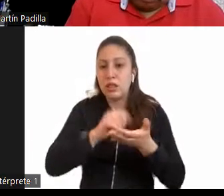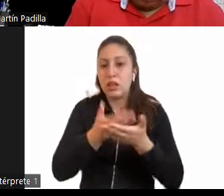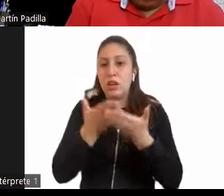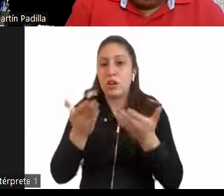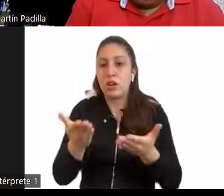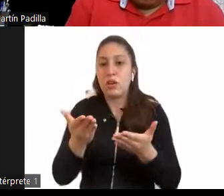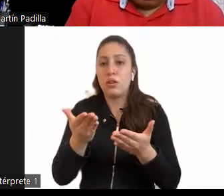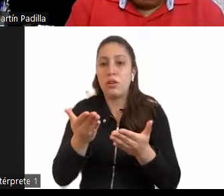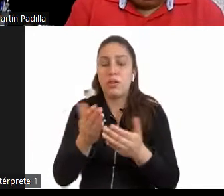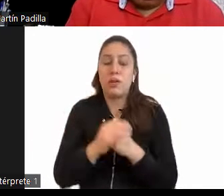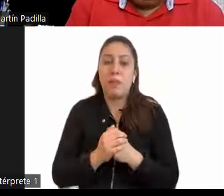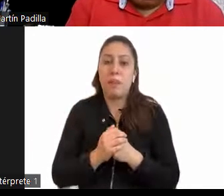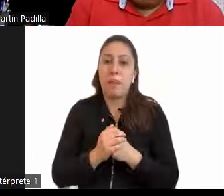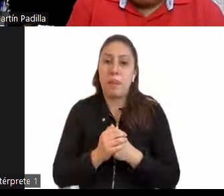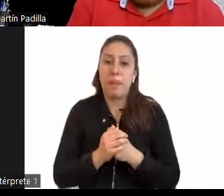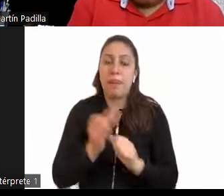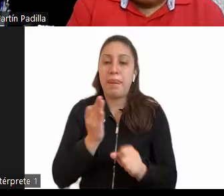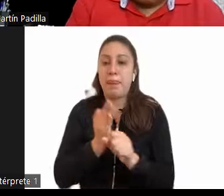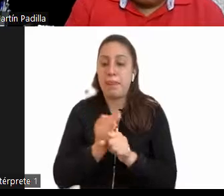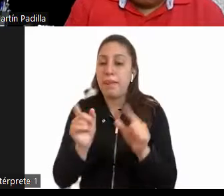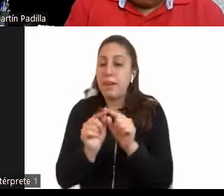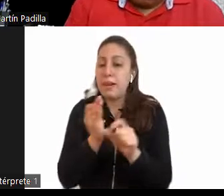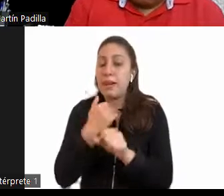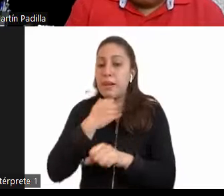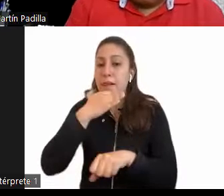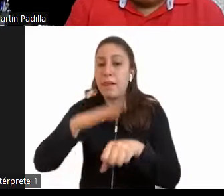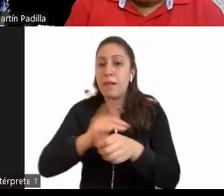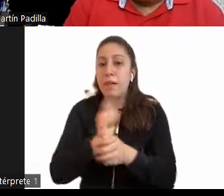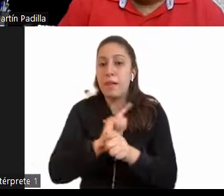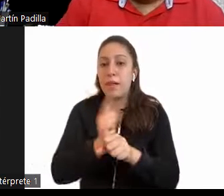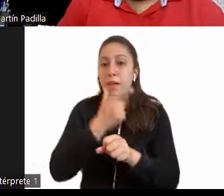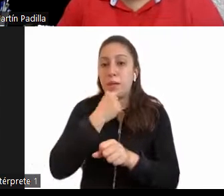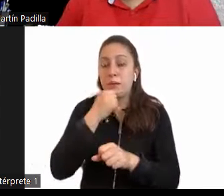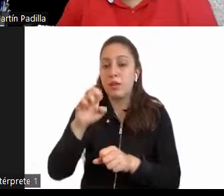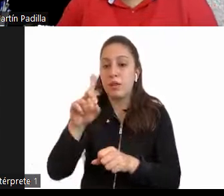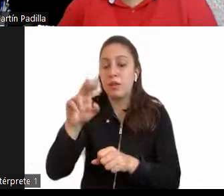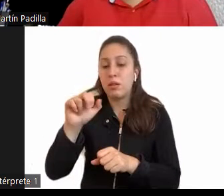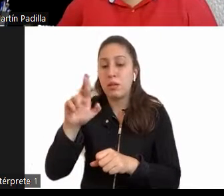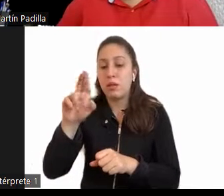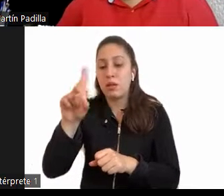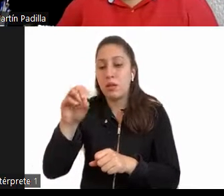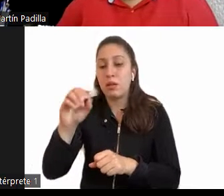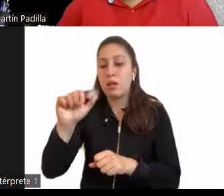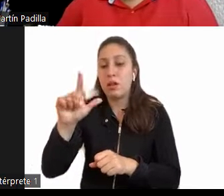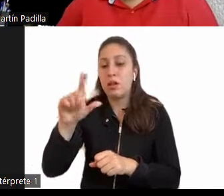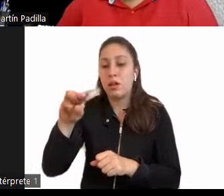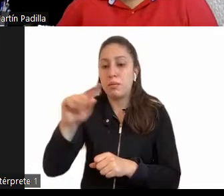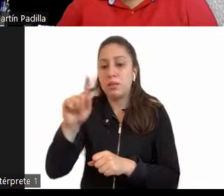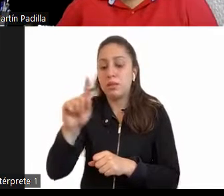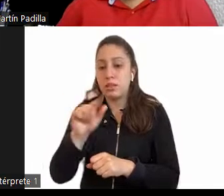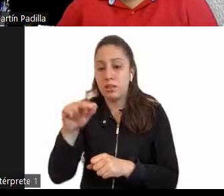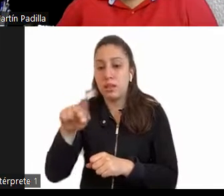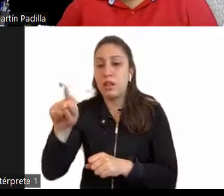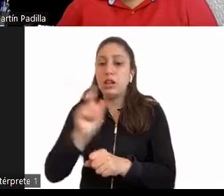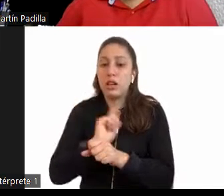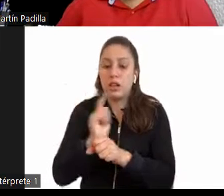someto a conocimiento que el licenciado Eduardo Almazán Flores, que es licenciado en Economía por el